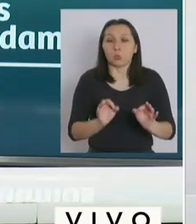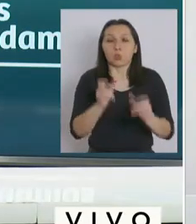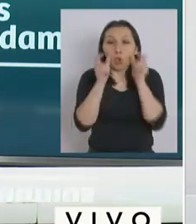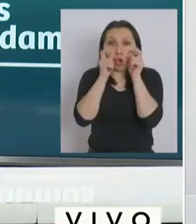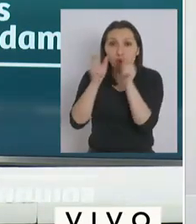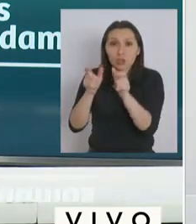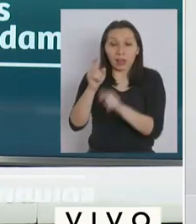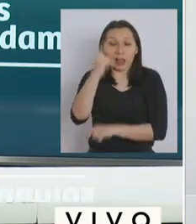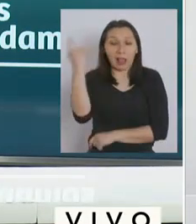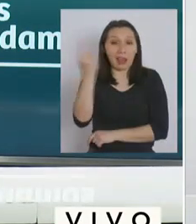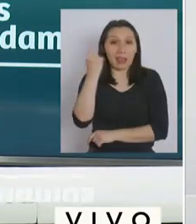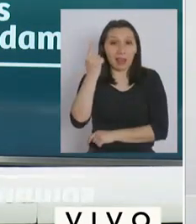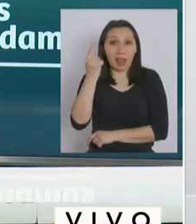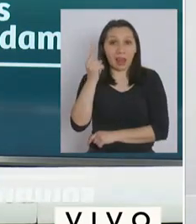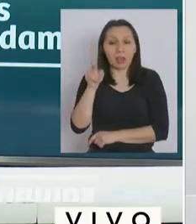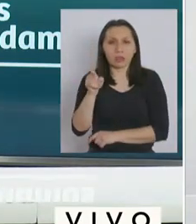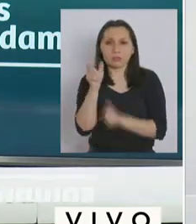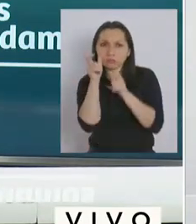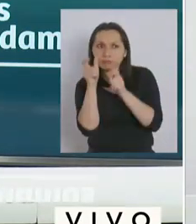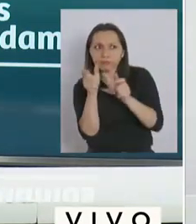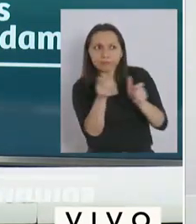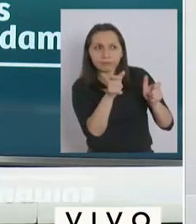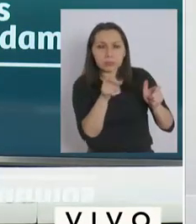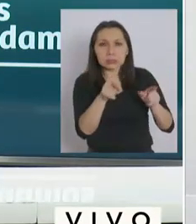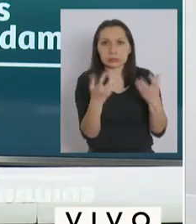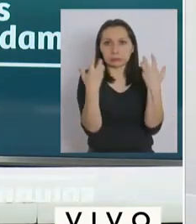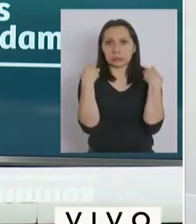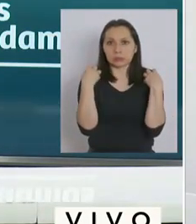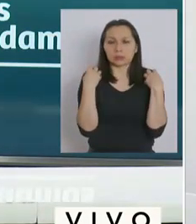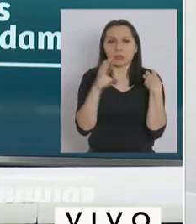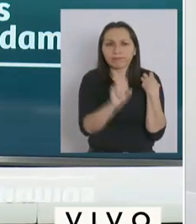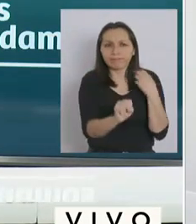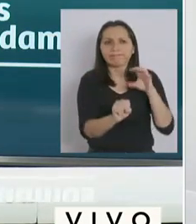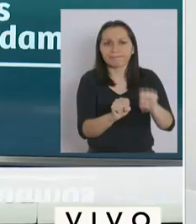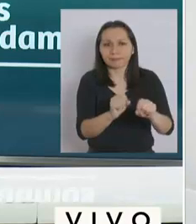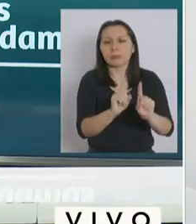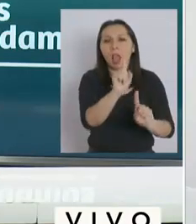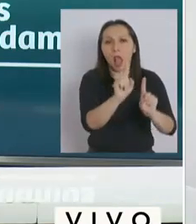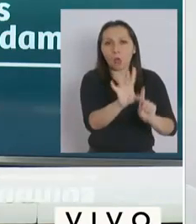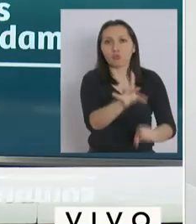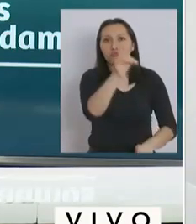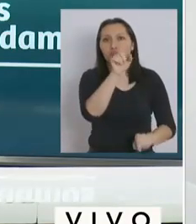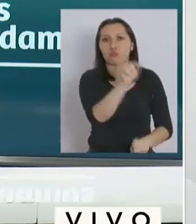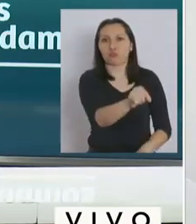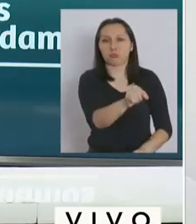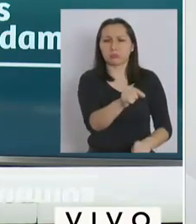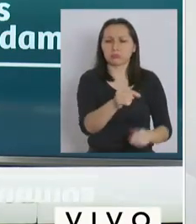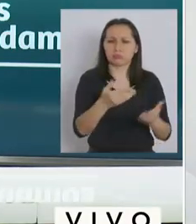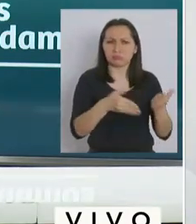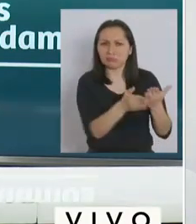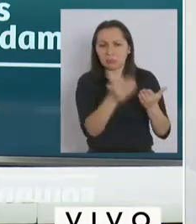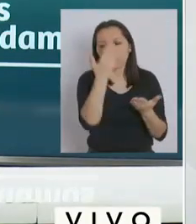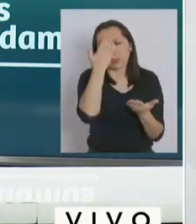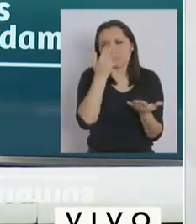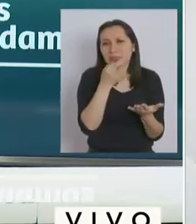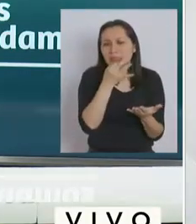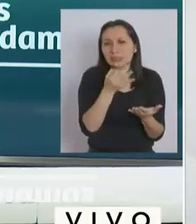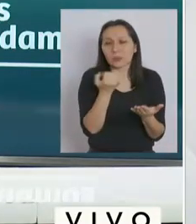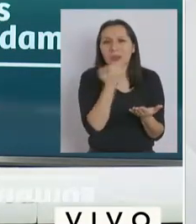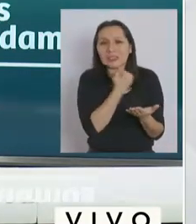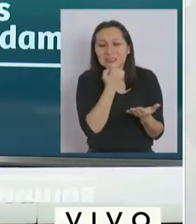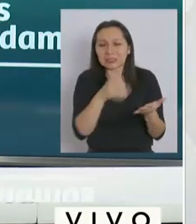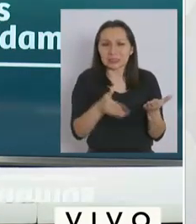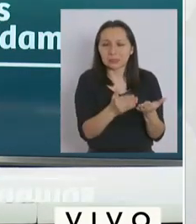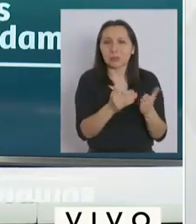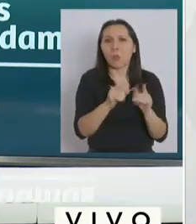Contraloría General, en su rol fiscalizador, ha detectado algunas irregularidades, llamémoslo así, o